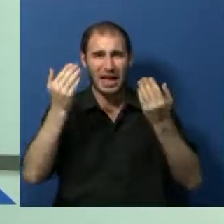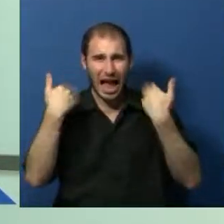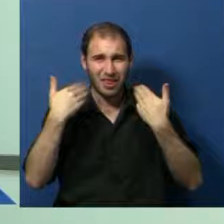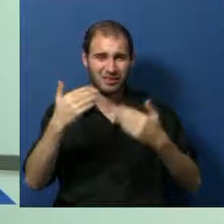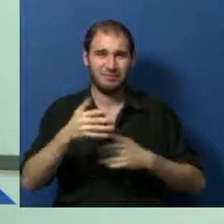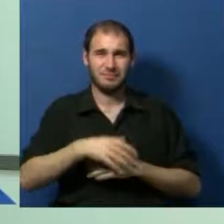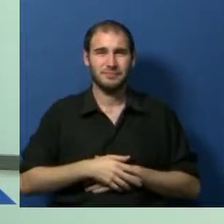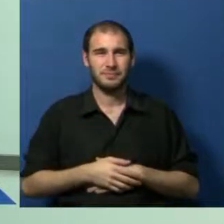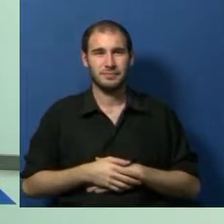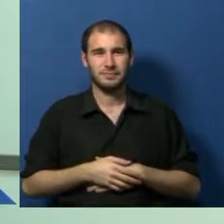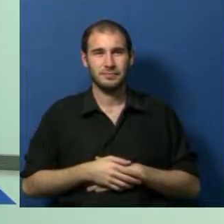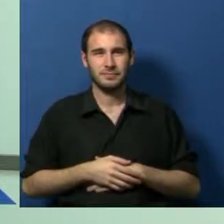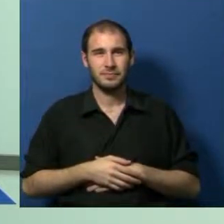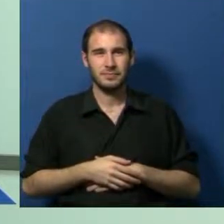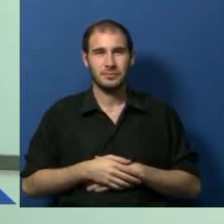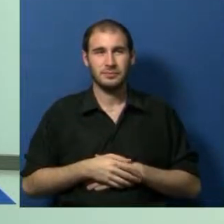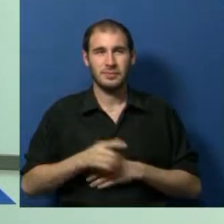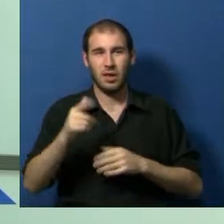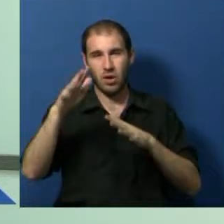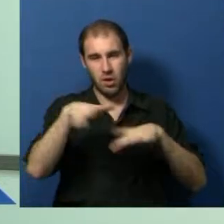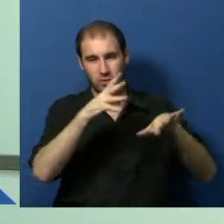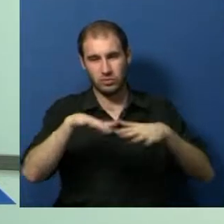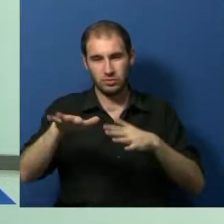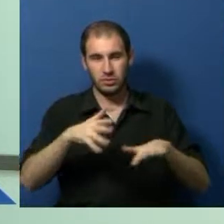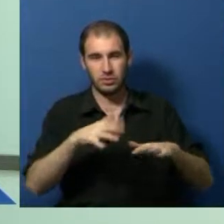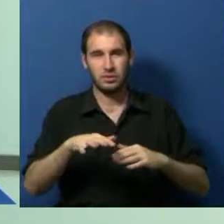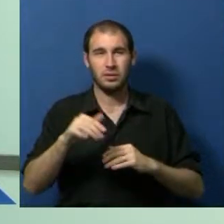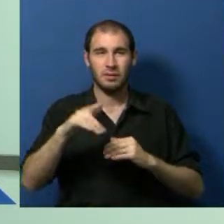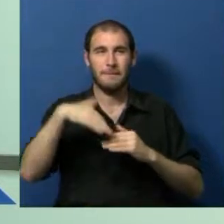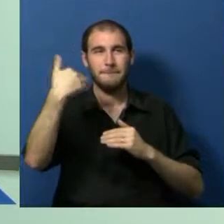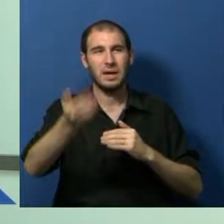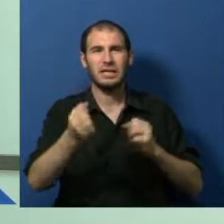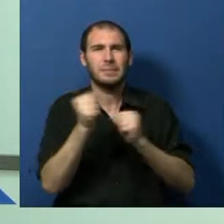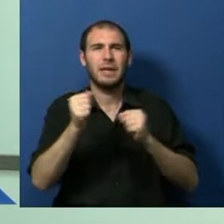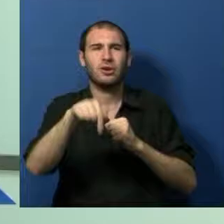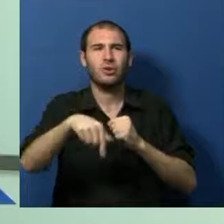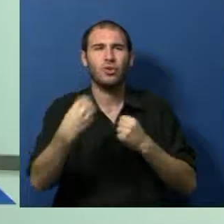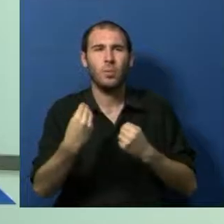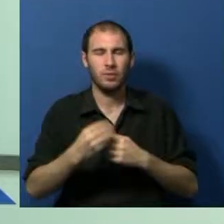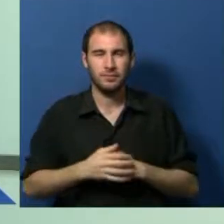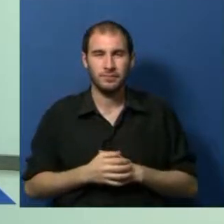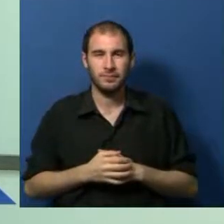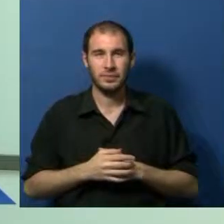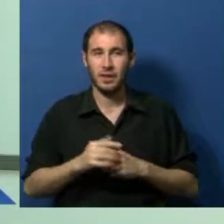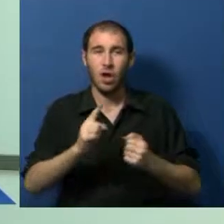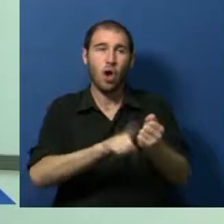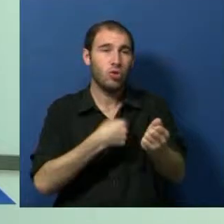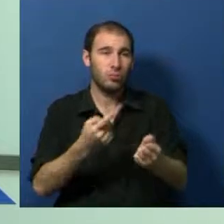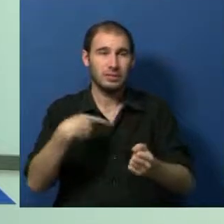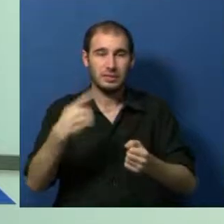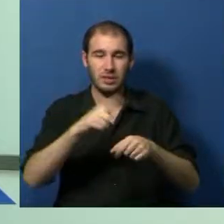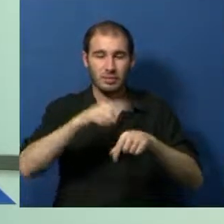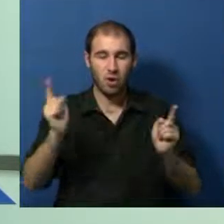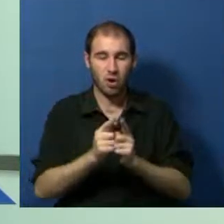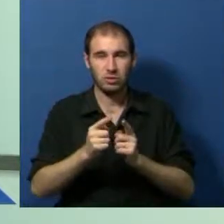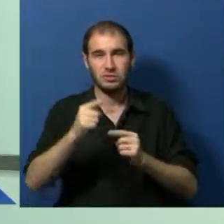tremendo. Se viene, bueno, ya el otoño, me voy más allá, ¿qué se espera del invierno? Tradicional como siempre, corto,